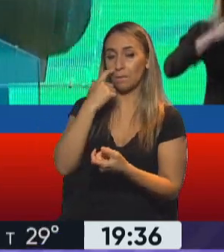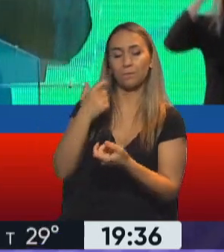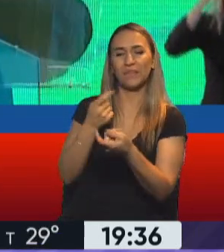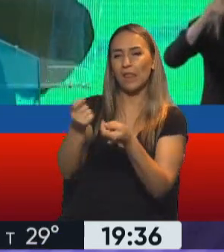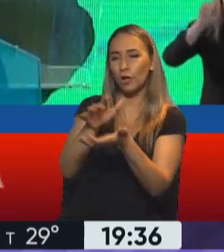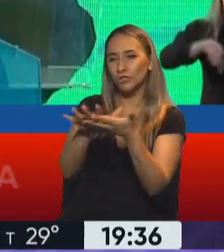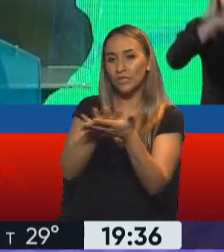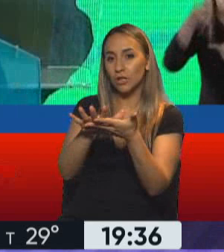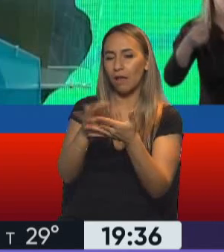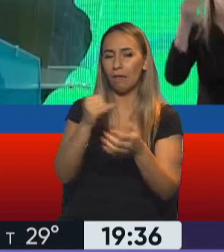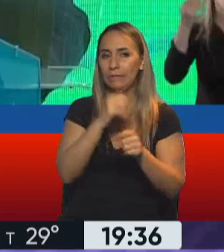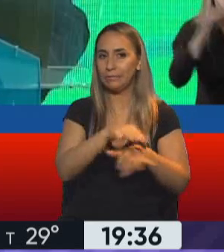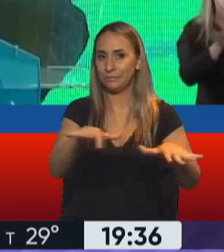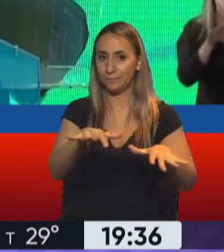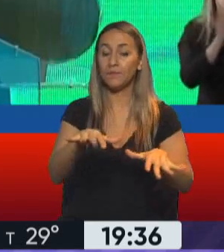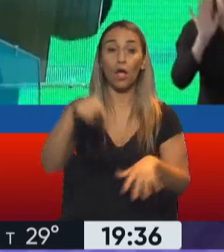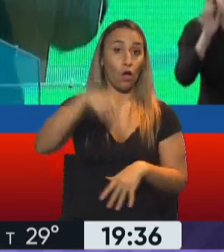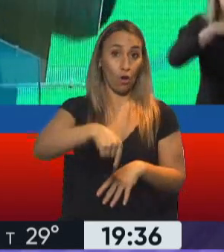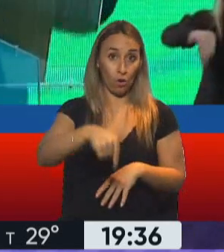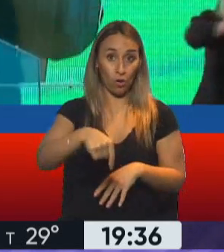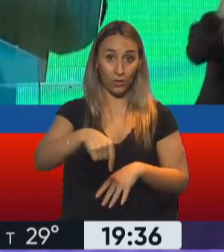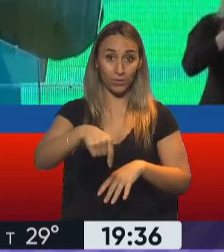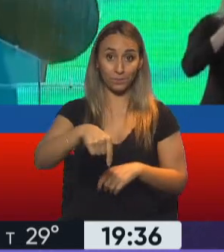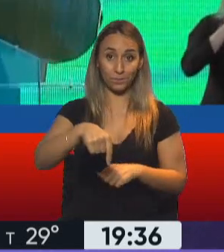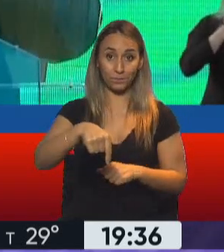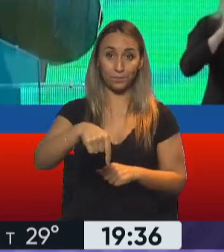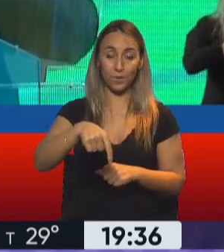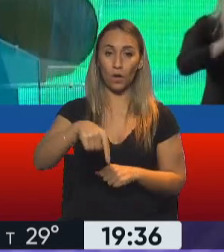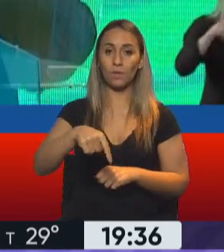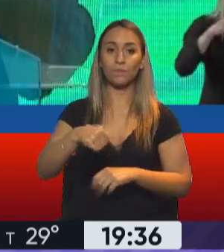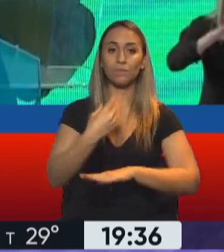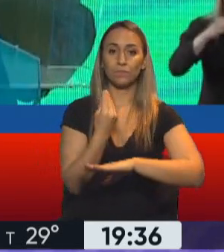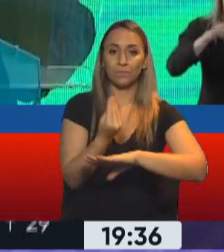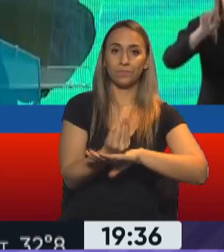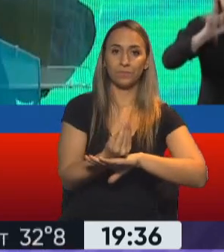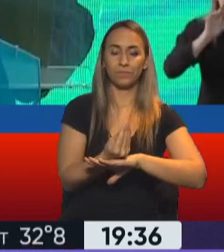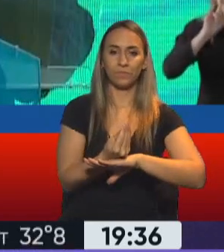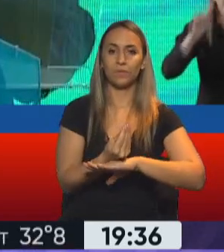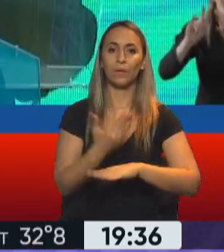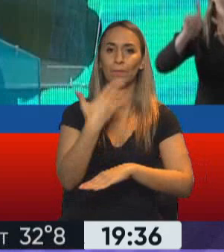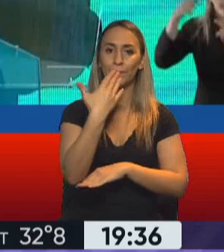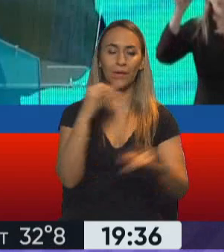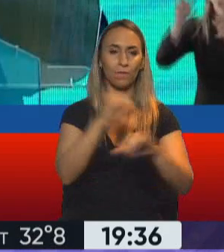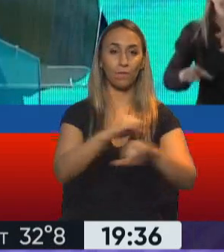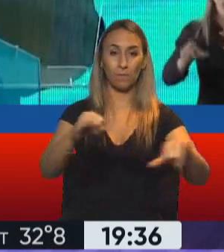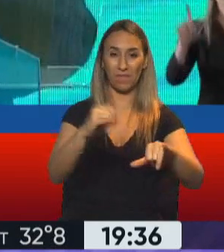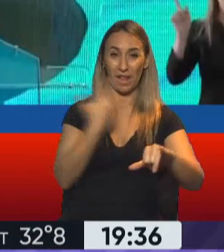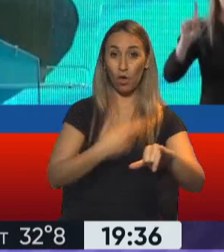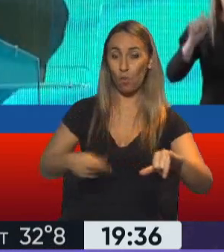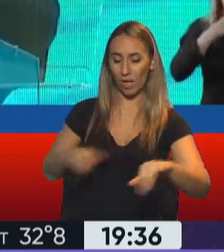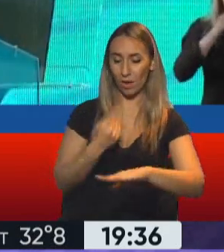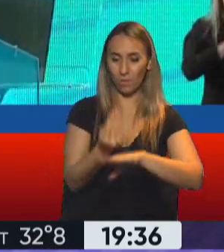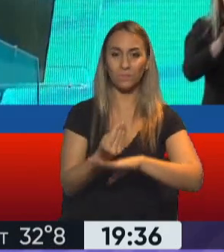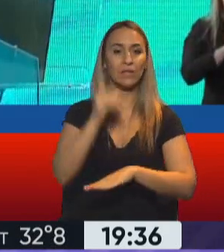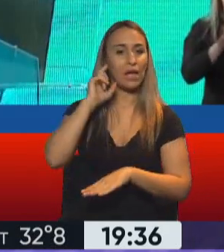Internacional. Al respecto, hoy realizó declaraciones la portavoz del gobierno, Gabriela Cerruti. Vamos a repasar parte de